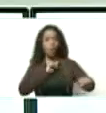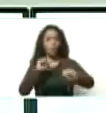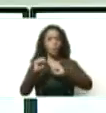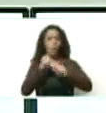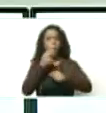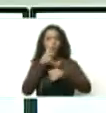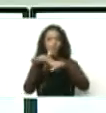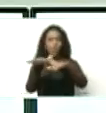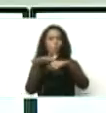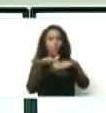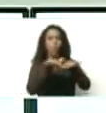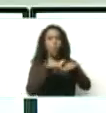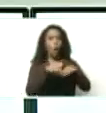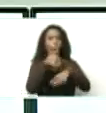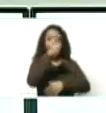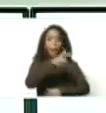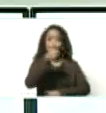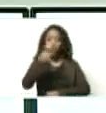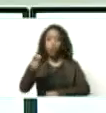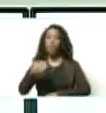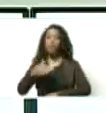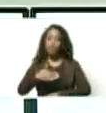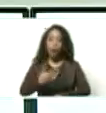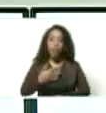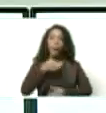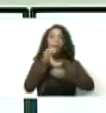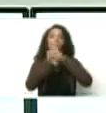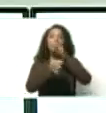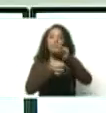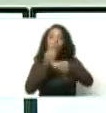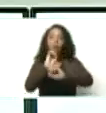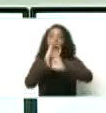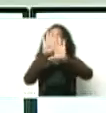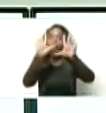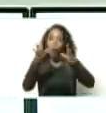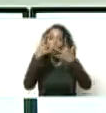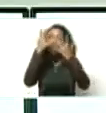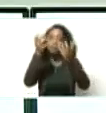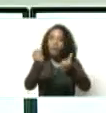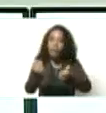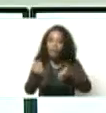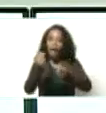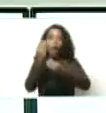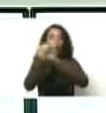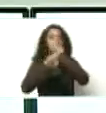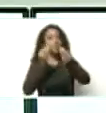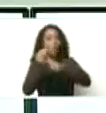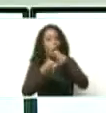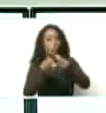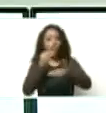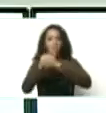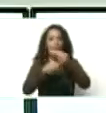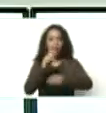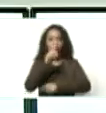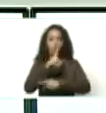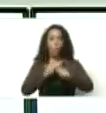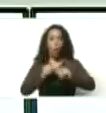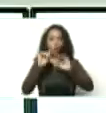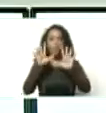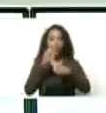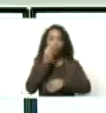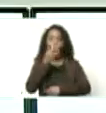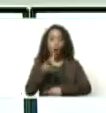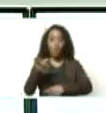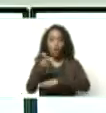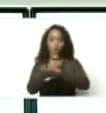belleza la gente pueda explicar y no puedo entender cómo fue efectivo el 1 por 10 del buen gobierno